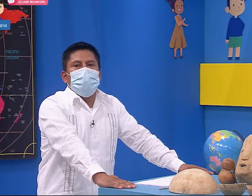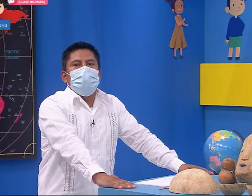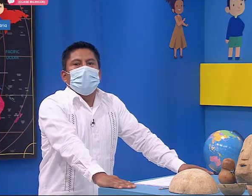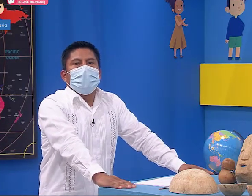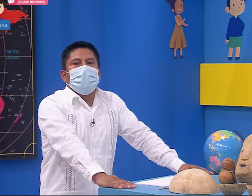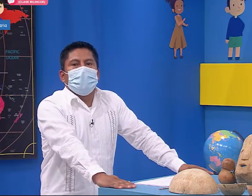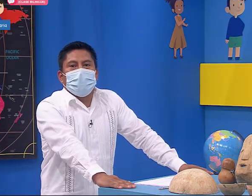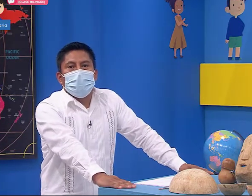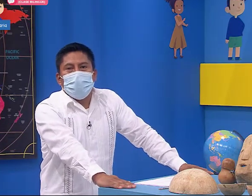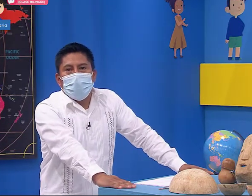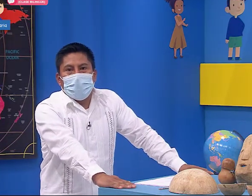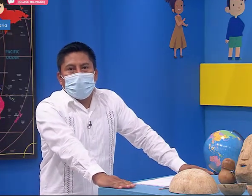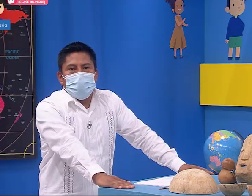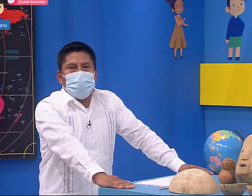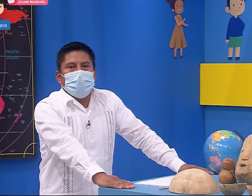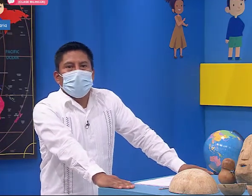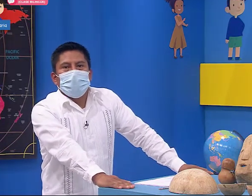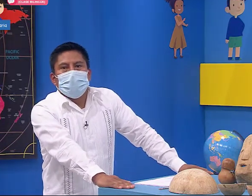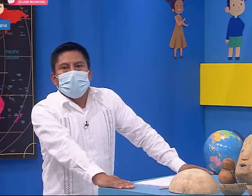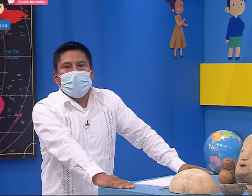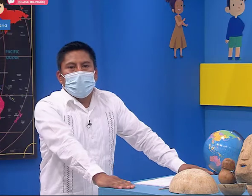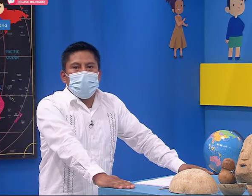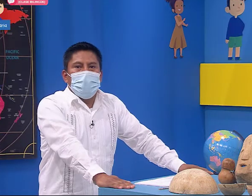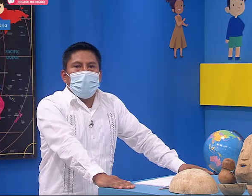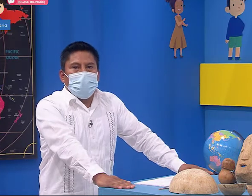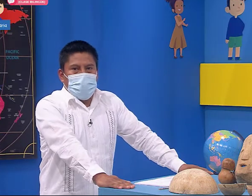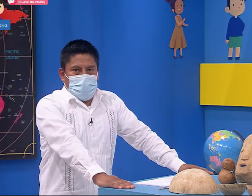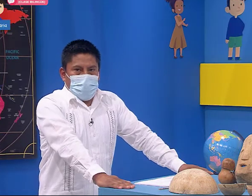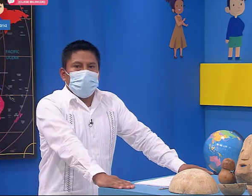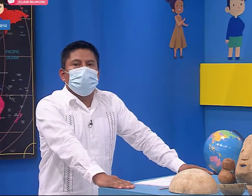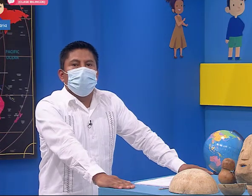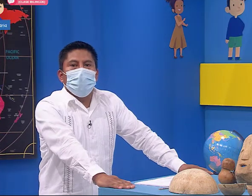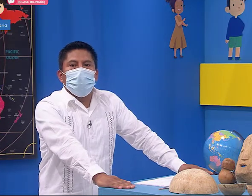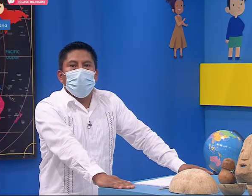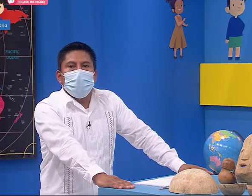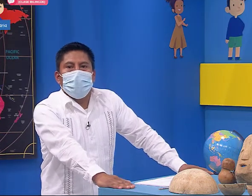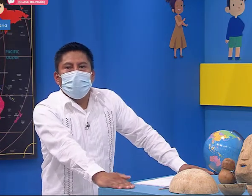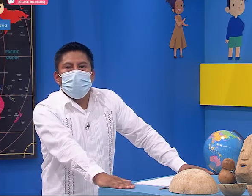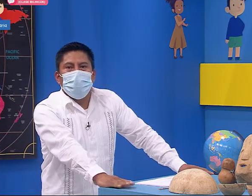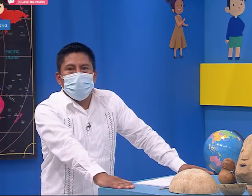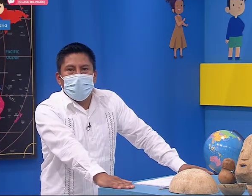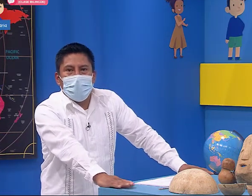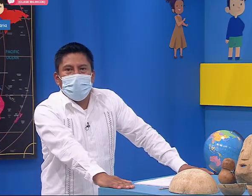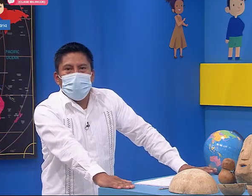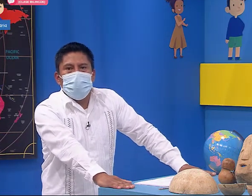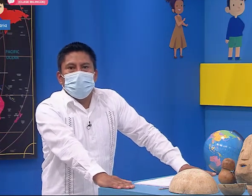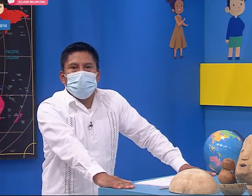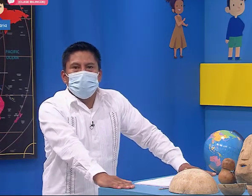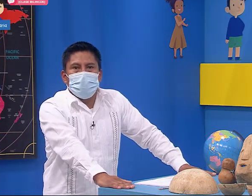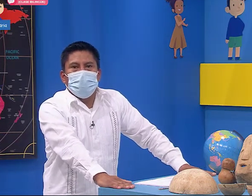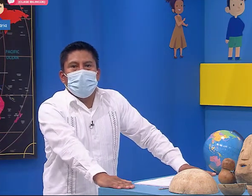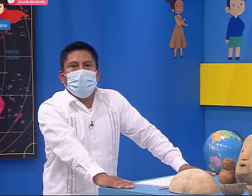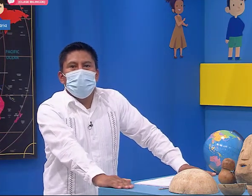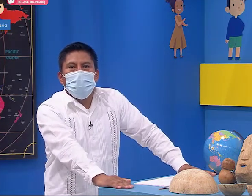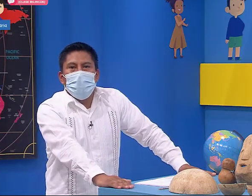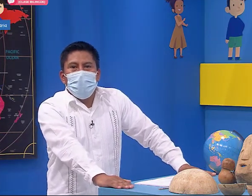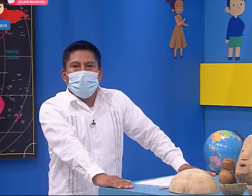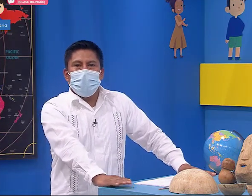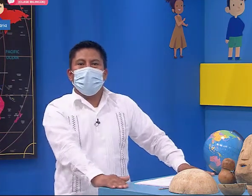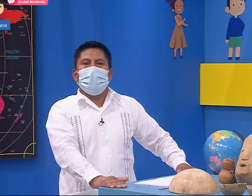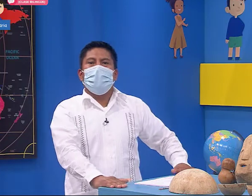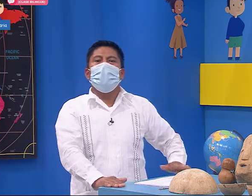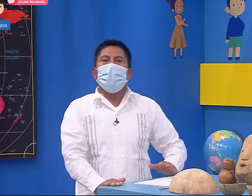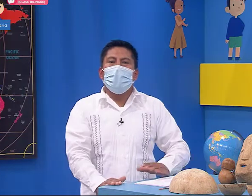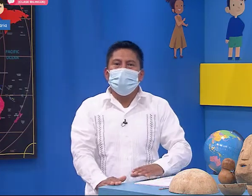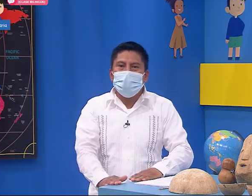Chonongia, Gudadona, Tayora, Zomimolina, Chonongia, Nochi doli,